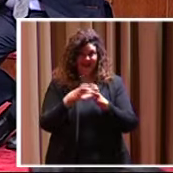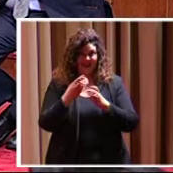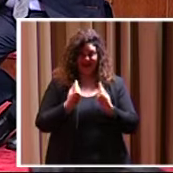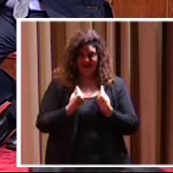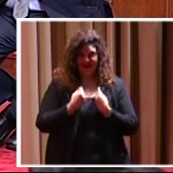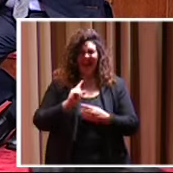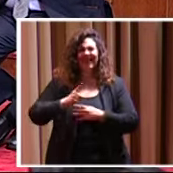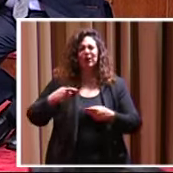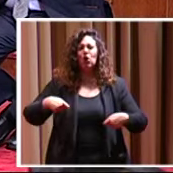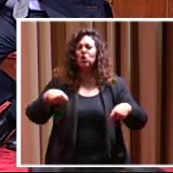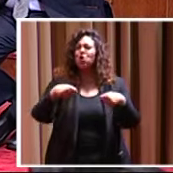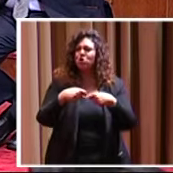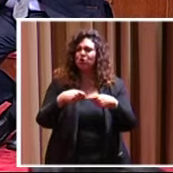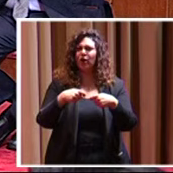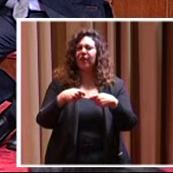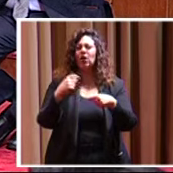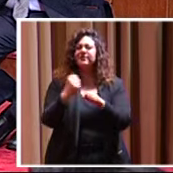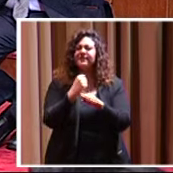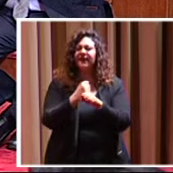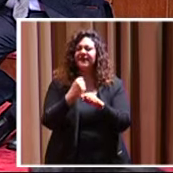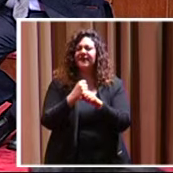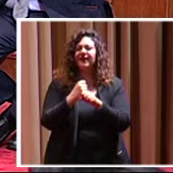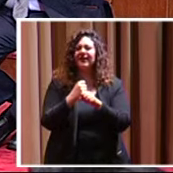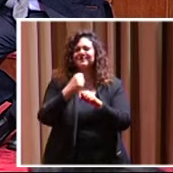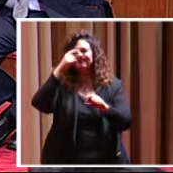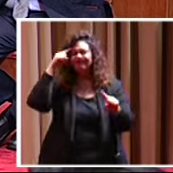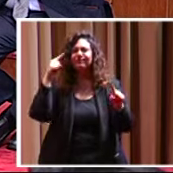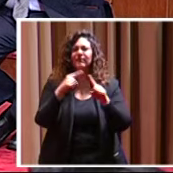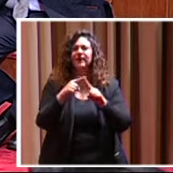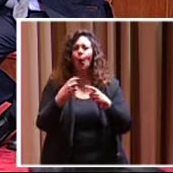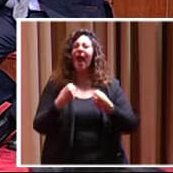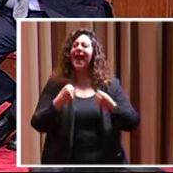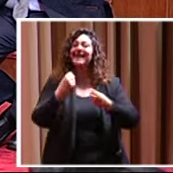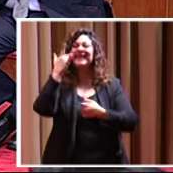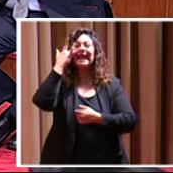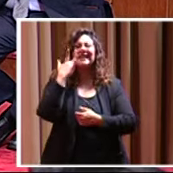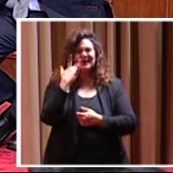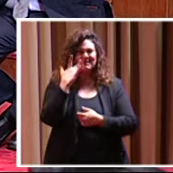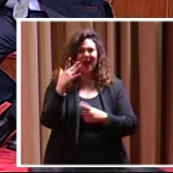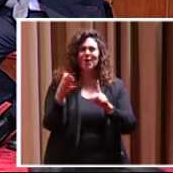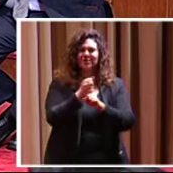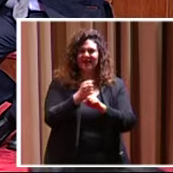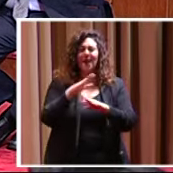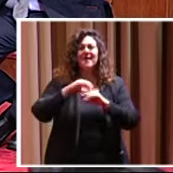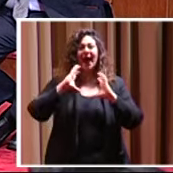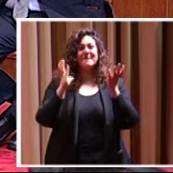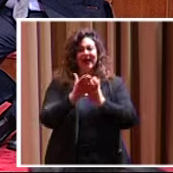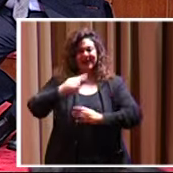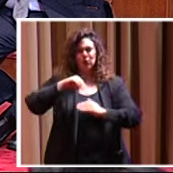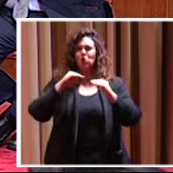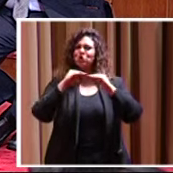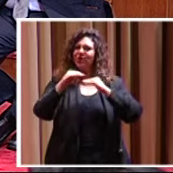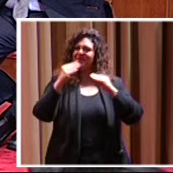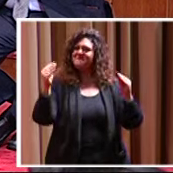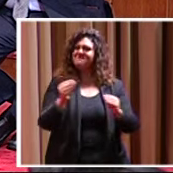consorcio IFMIDONES, que trabaja para generar, buscar una energía limpia que haga nuestro planeta más sostenible.